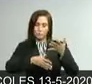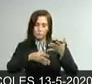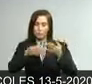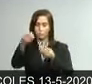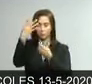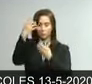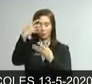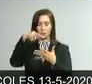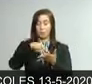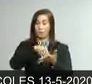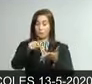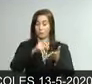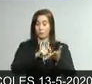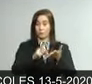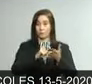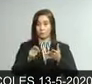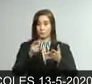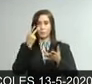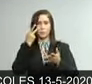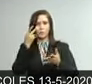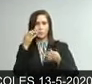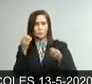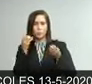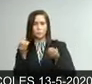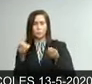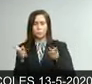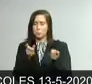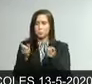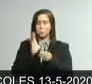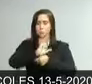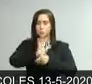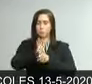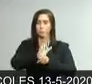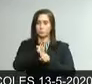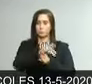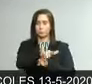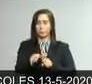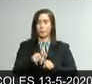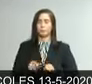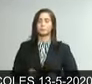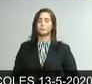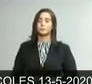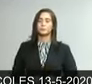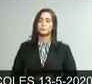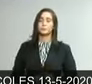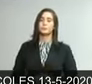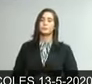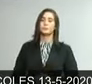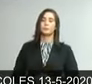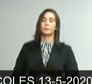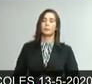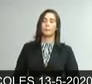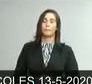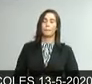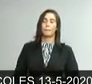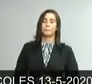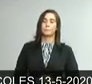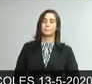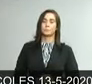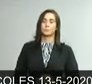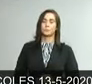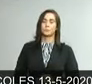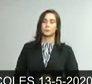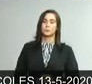el manejo de el COVID-19. Igualmente,